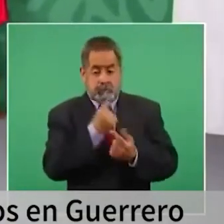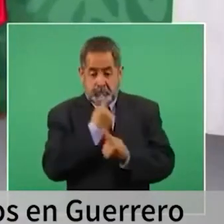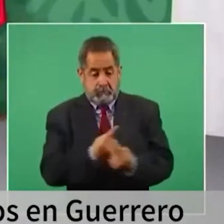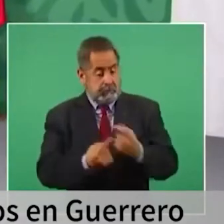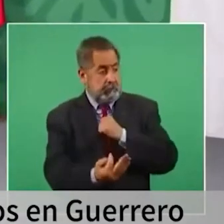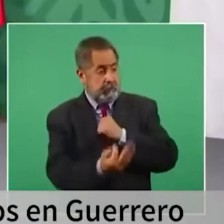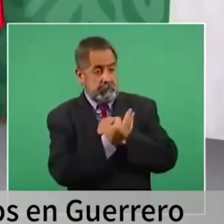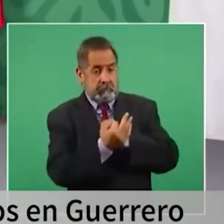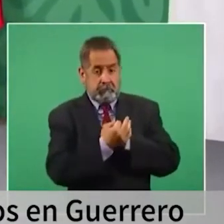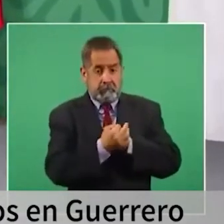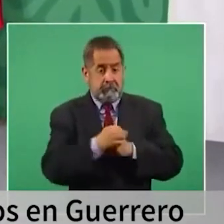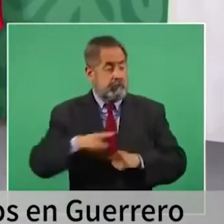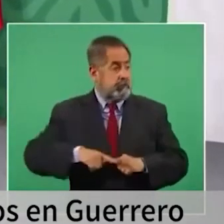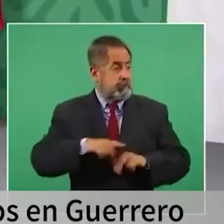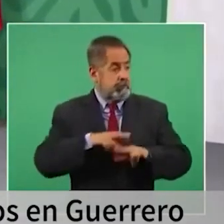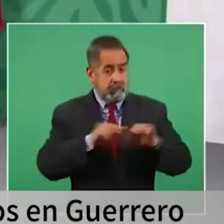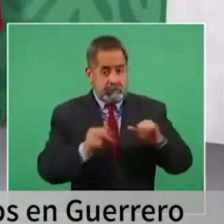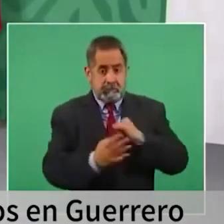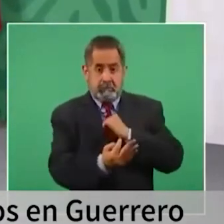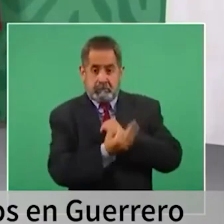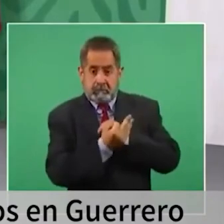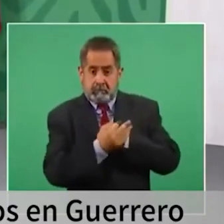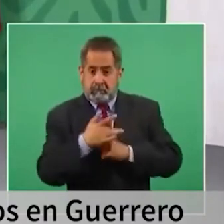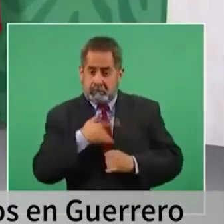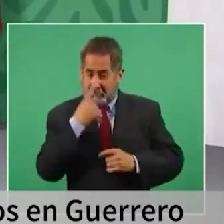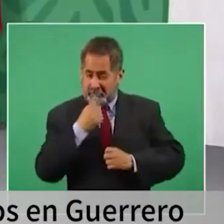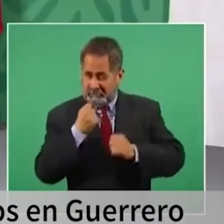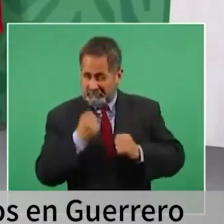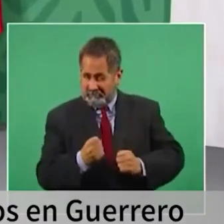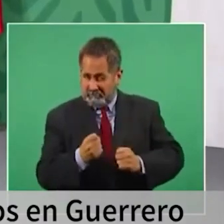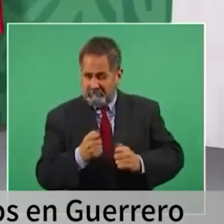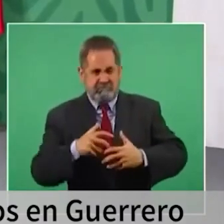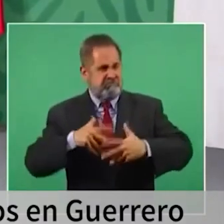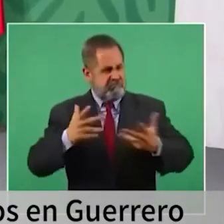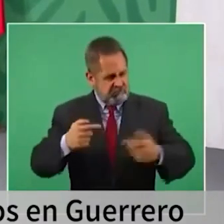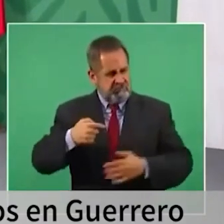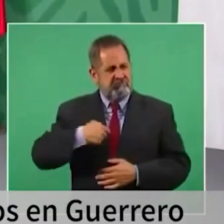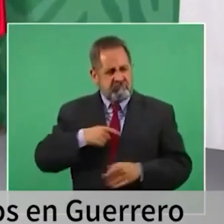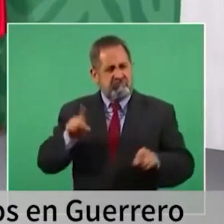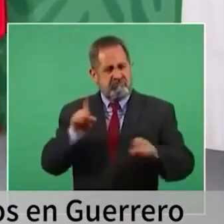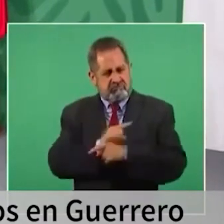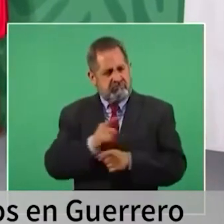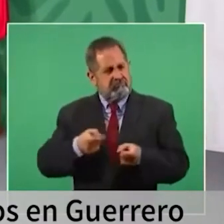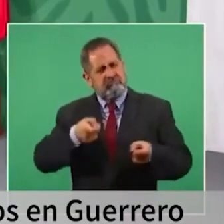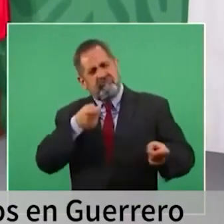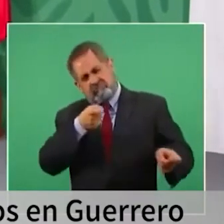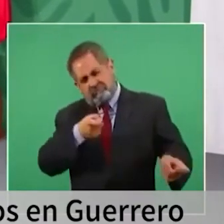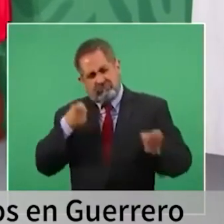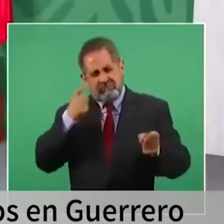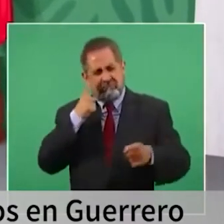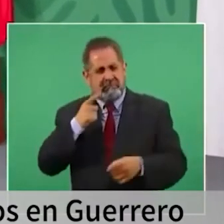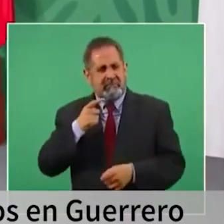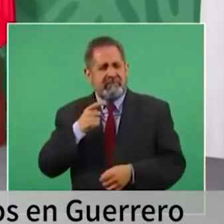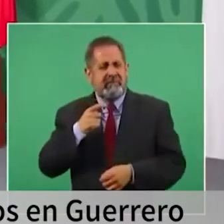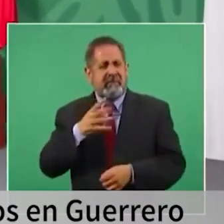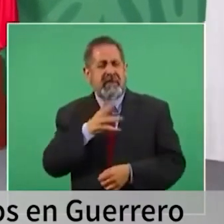gobierno de prontos país porque nos gritan la seguridad entonces vamos a responder con buenas historias